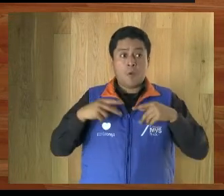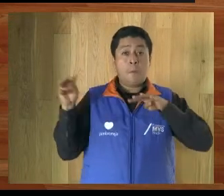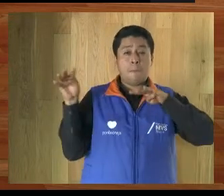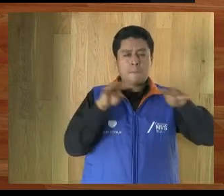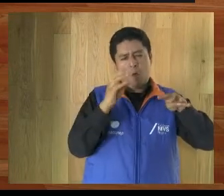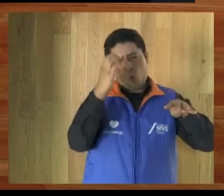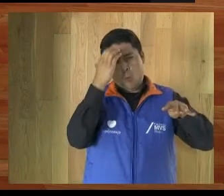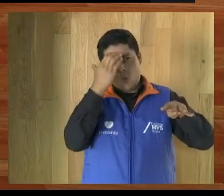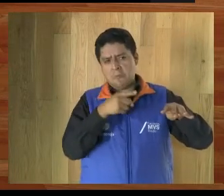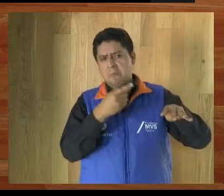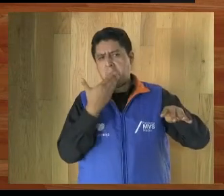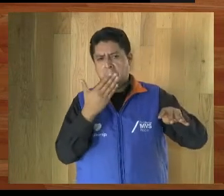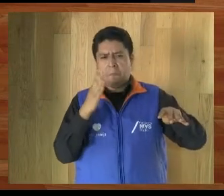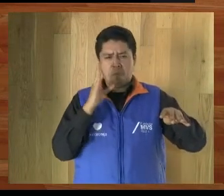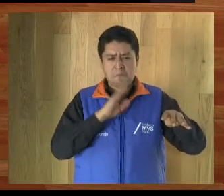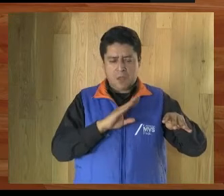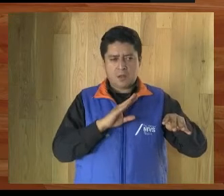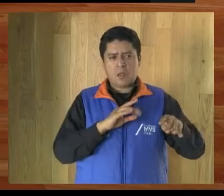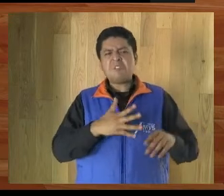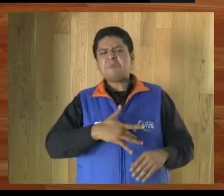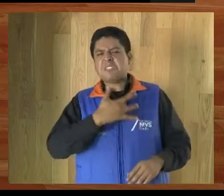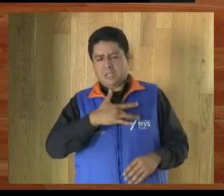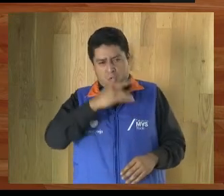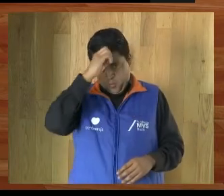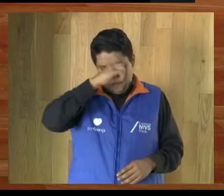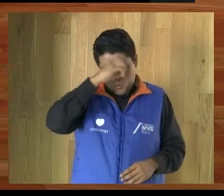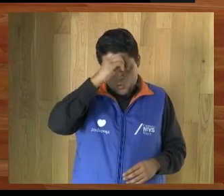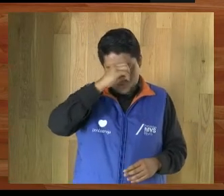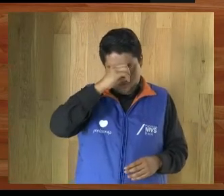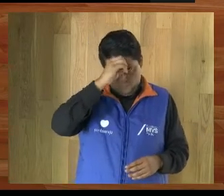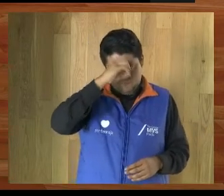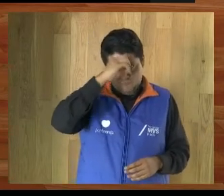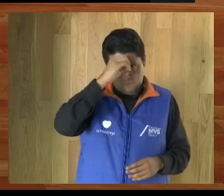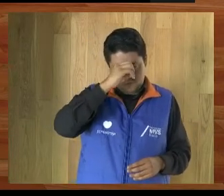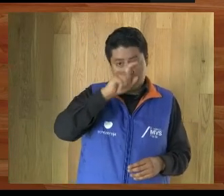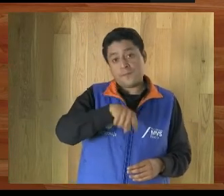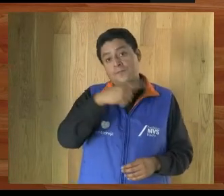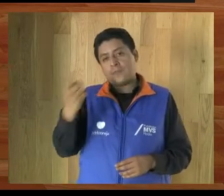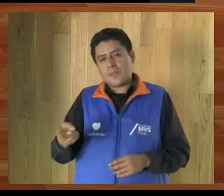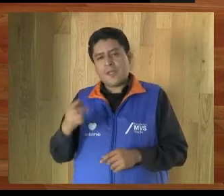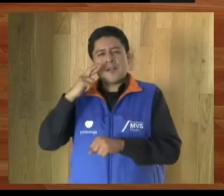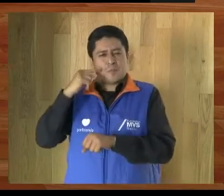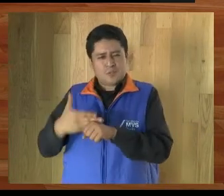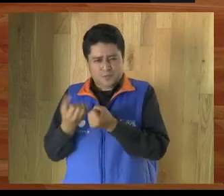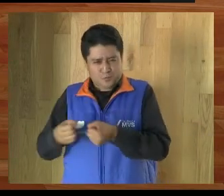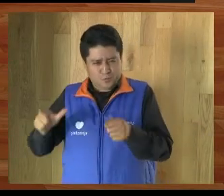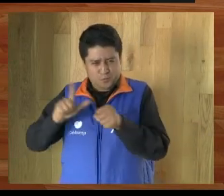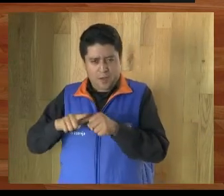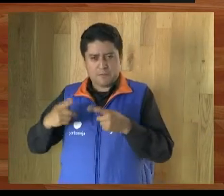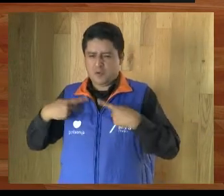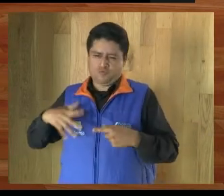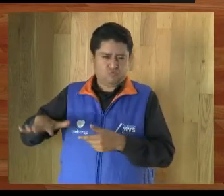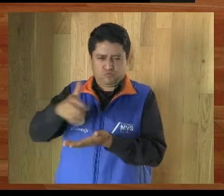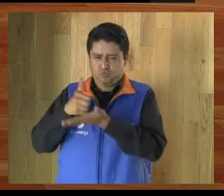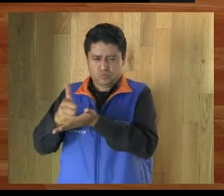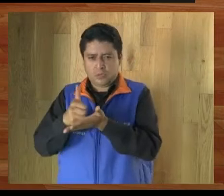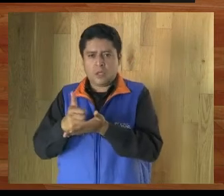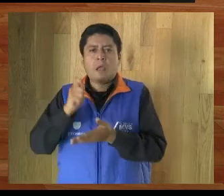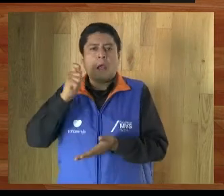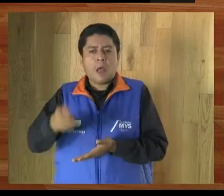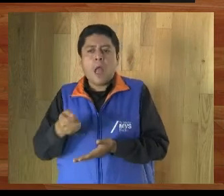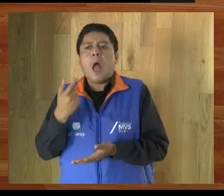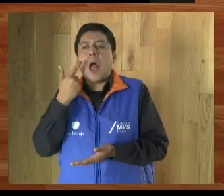está ligado a las expectativas, en el caso de la responsabilidad social y la sostenibilidad está ligado a lo que tú haces, ¿no?